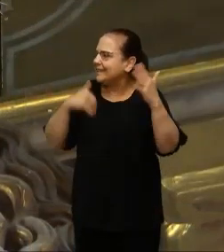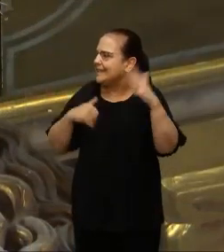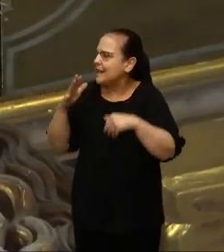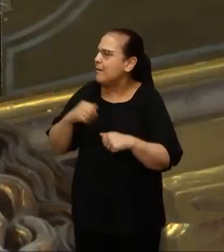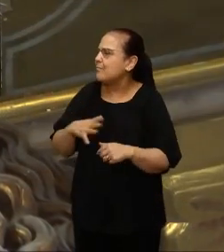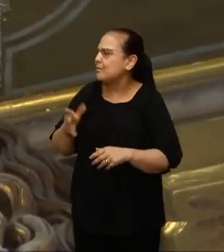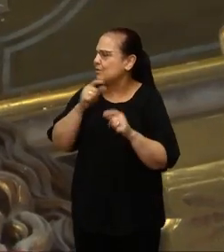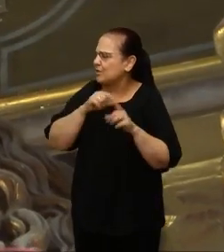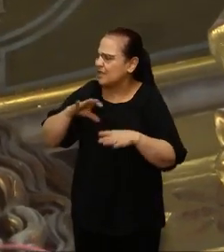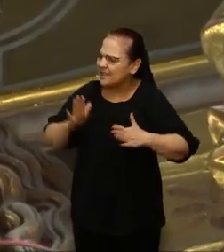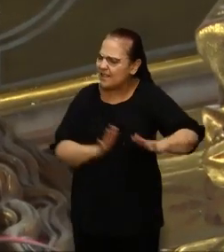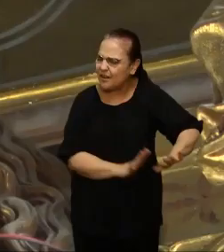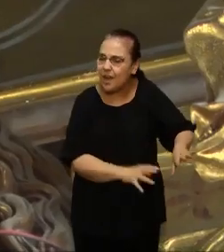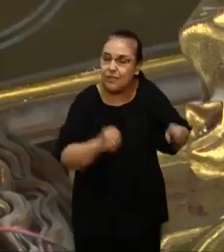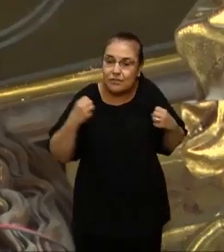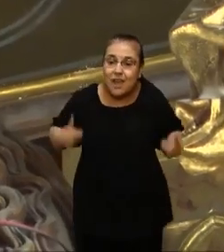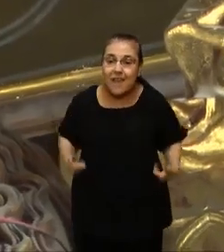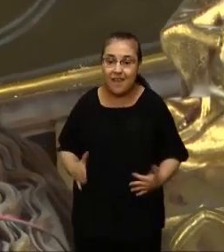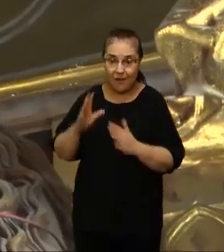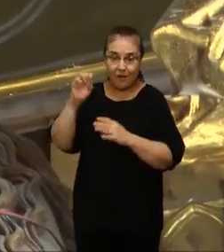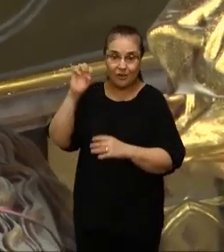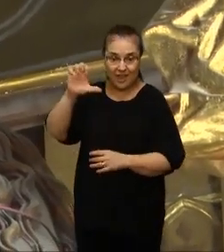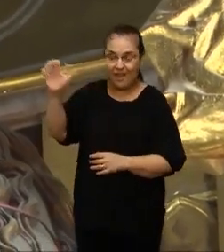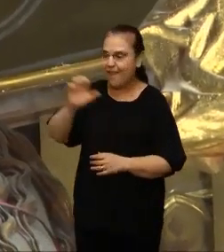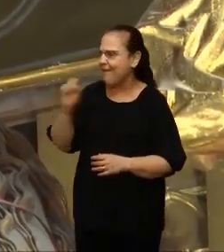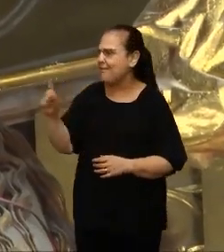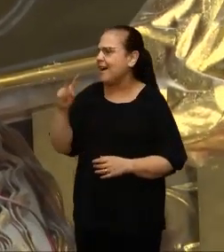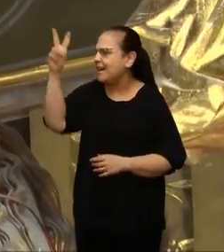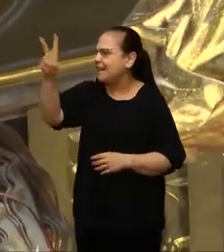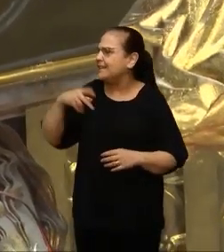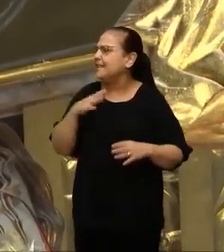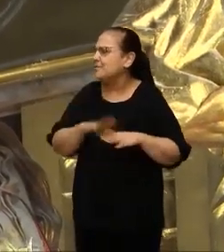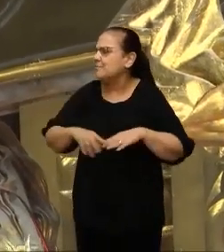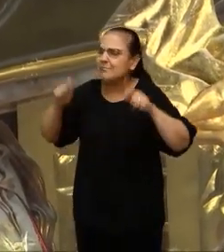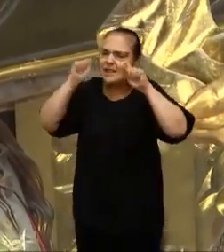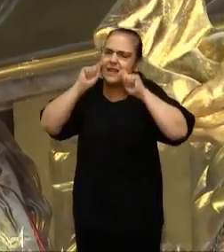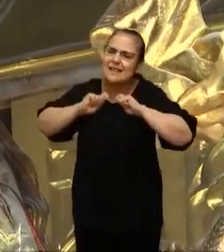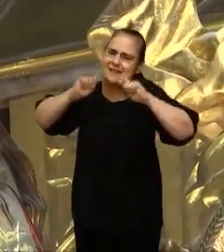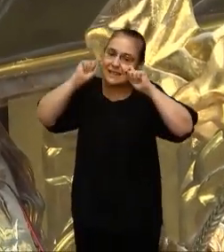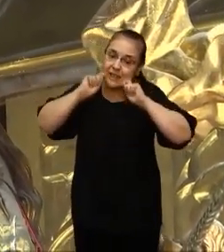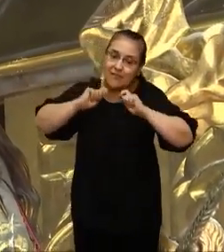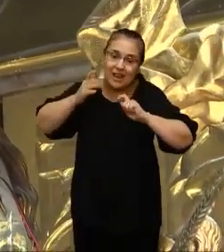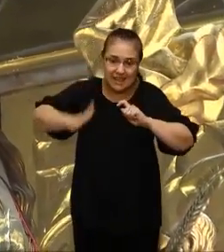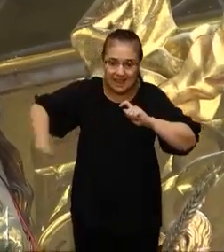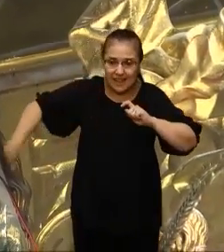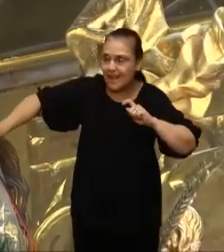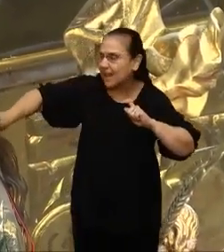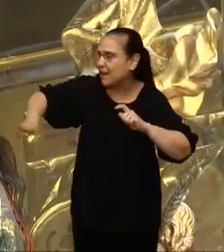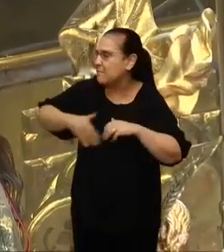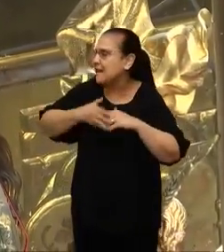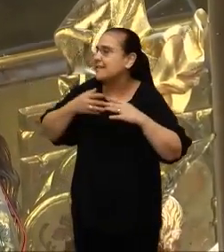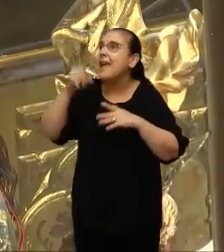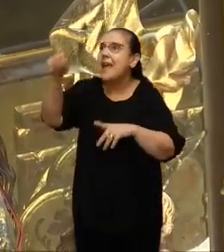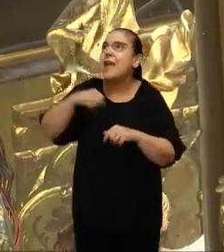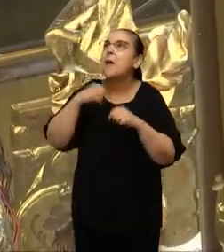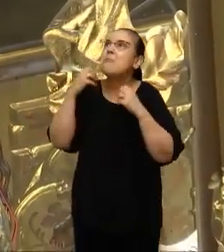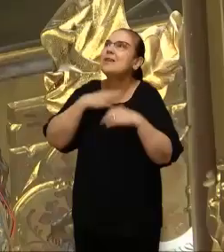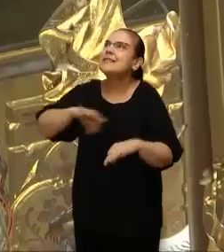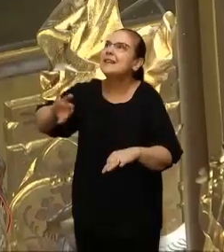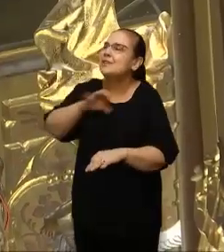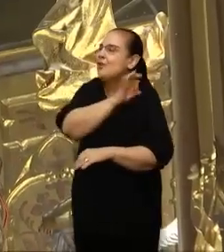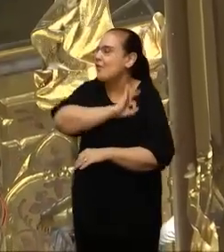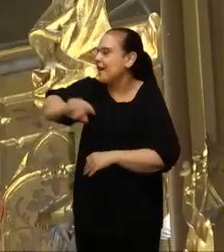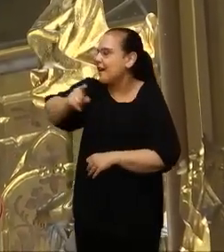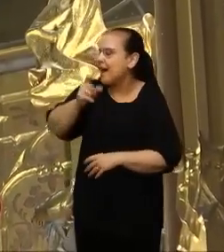los desterrados hijos de Eva. A ti suspiramos gimiendo y llorando en este valle de lágrimas. Ea